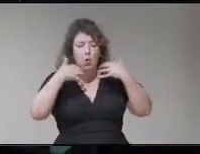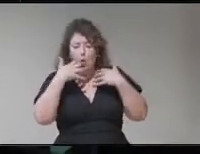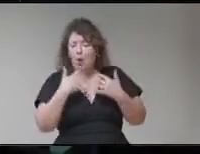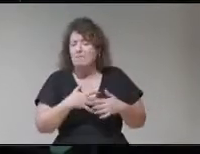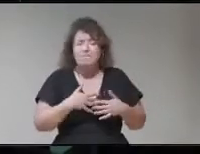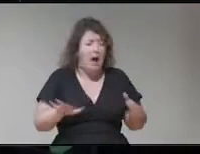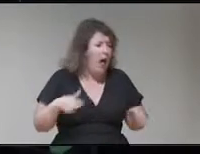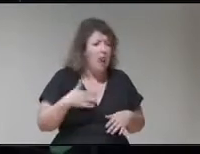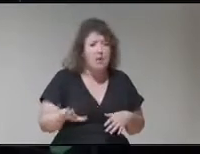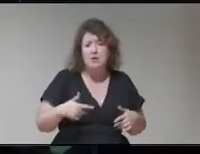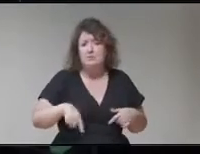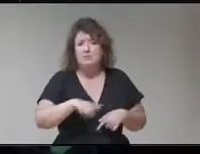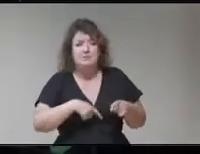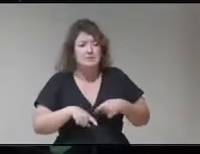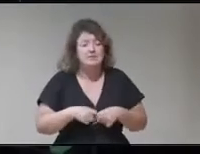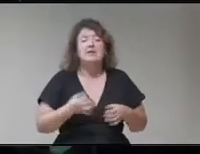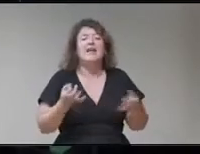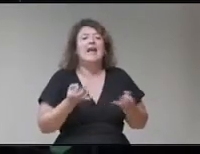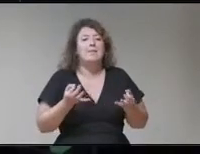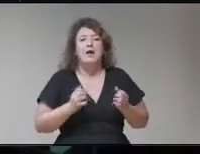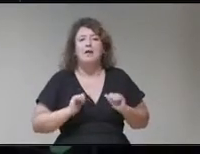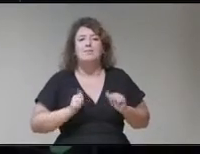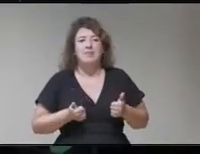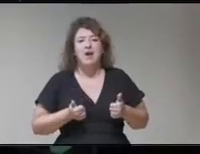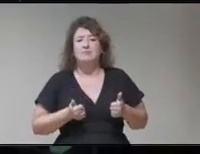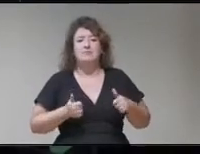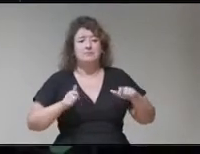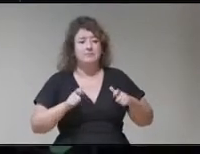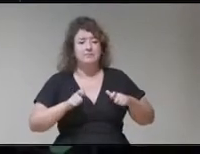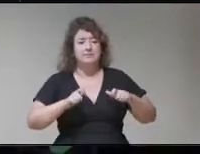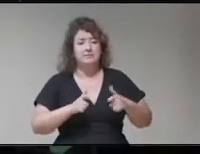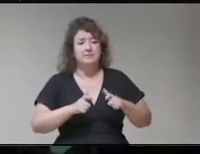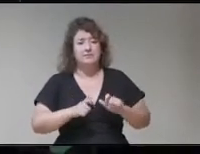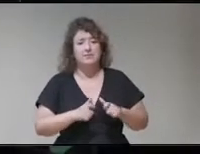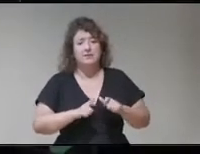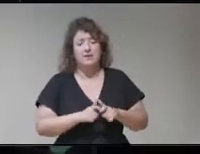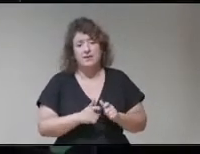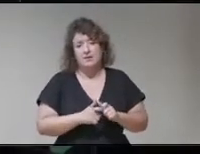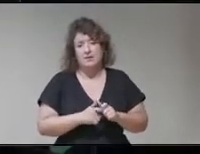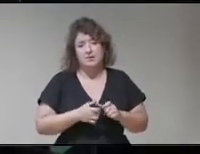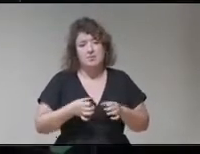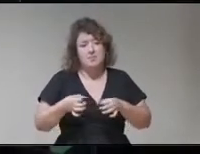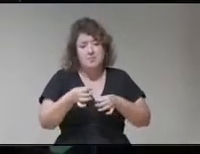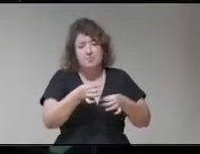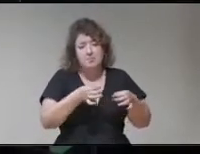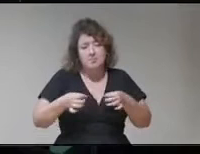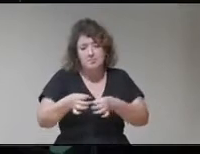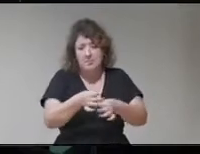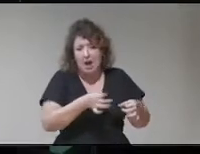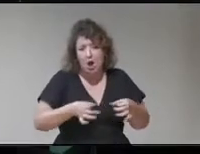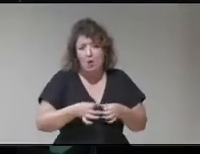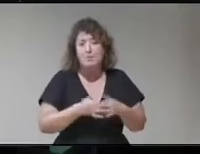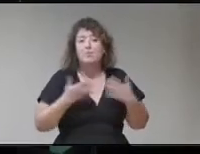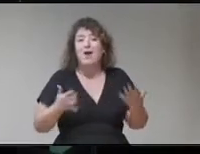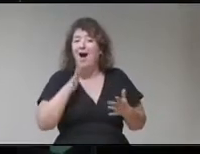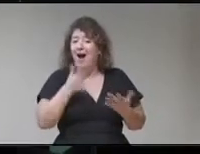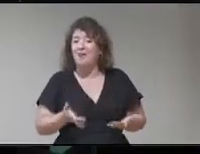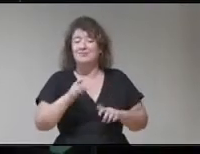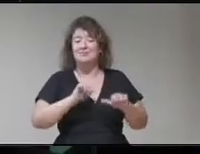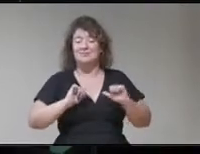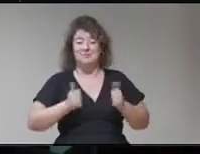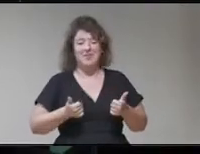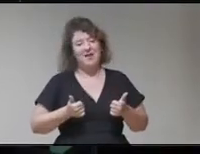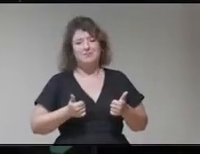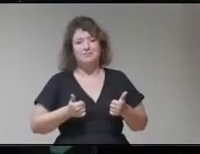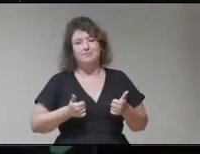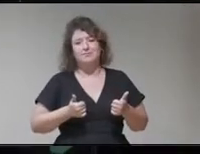mal. Entonces, ¿qué ocurre? Que empiezan a disminuir los microorganismos. Pero claro, si ahora resulta que yo inicio ese